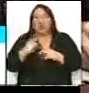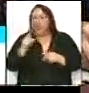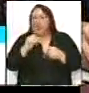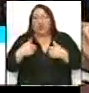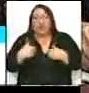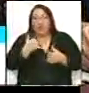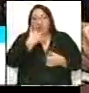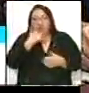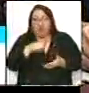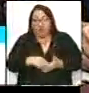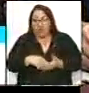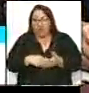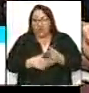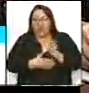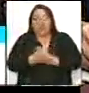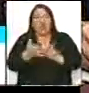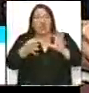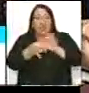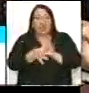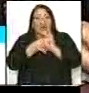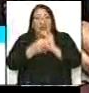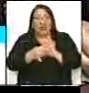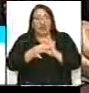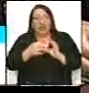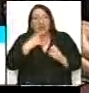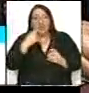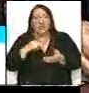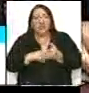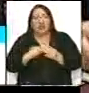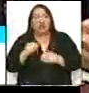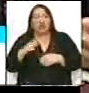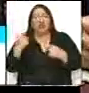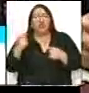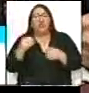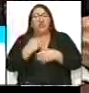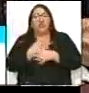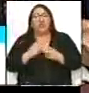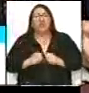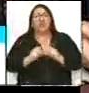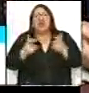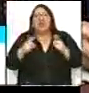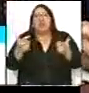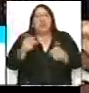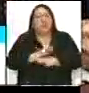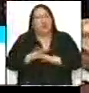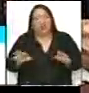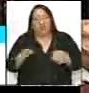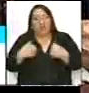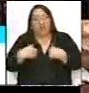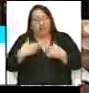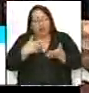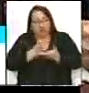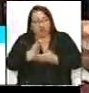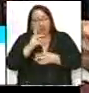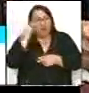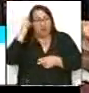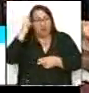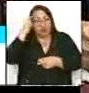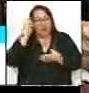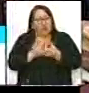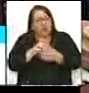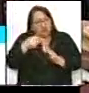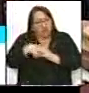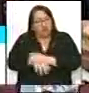debería ocurrir es que las alianzas sean simples tablas de salvación. Es decir, tenemos que tener una reflexión un poco